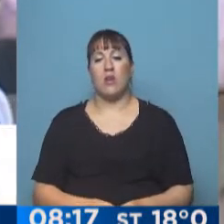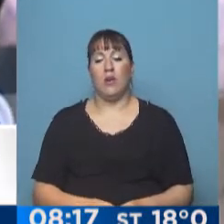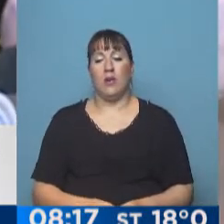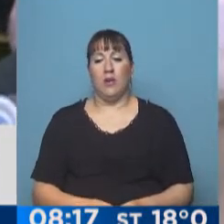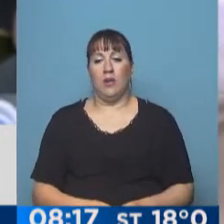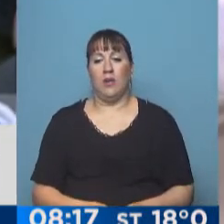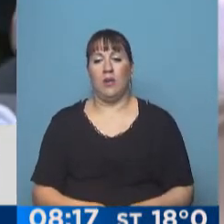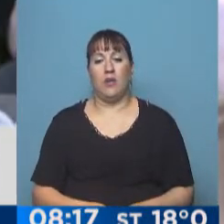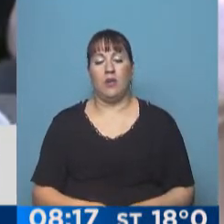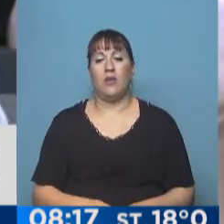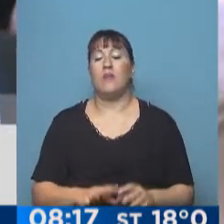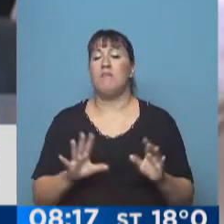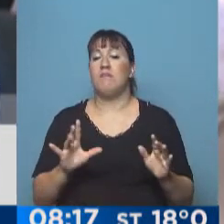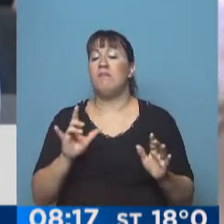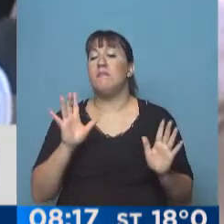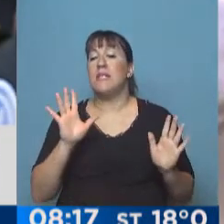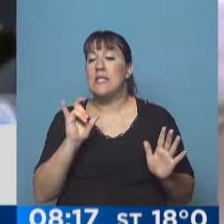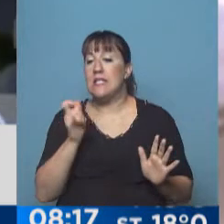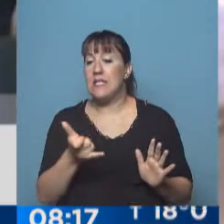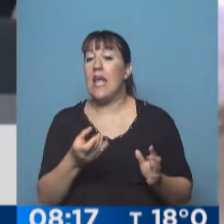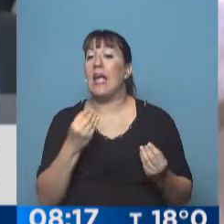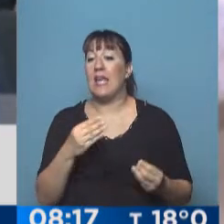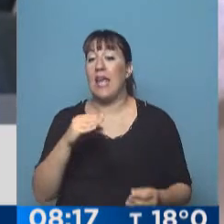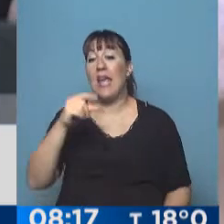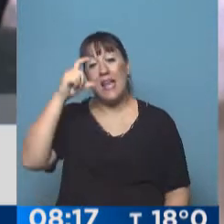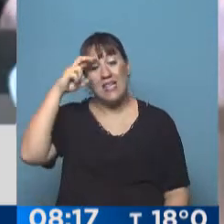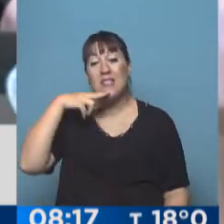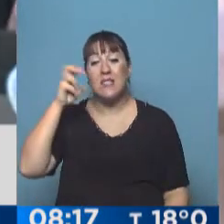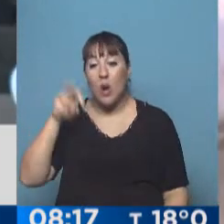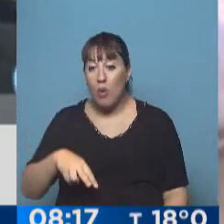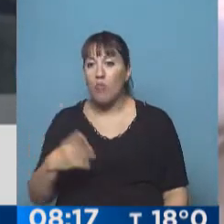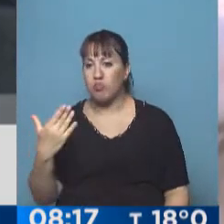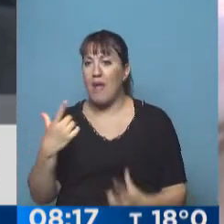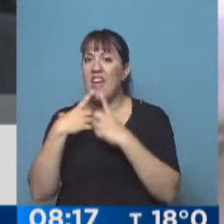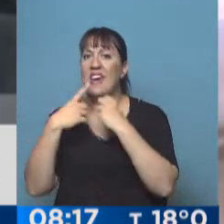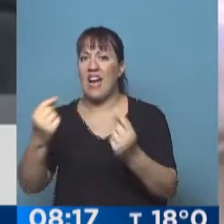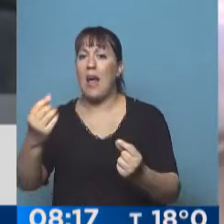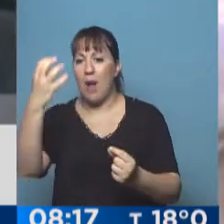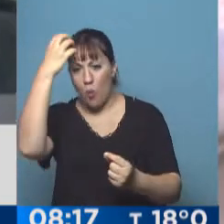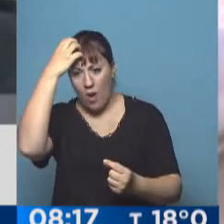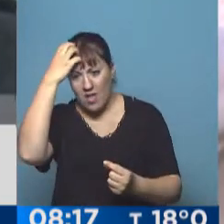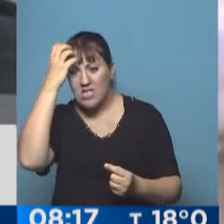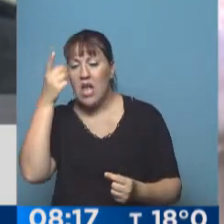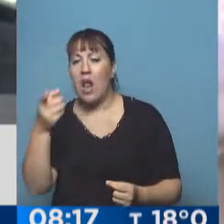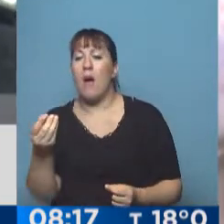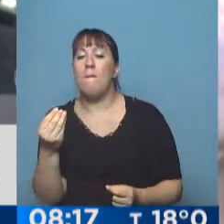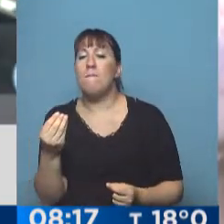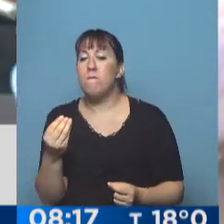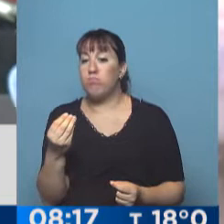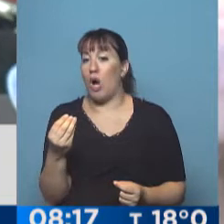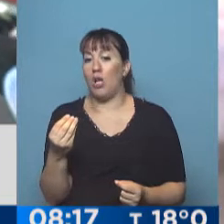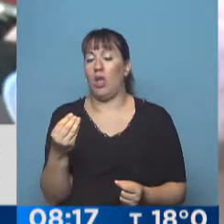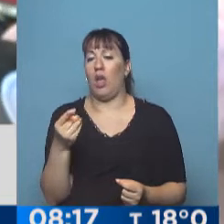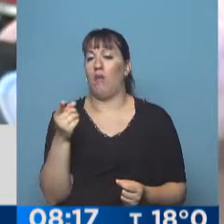peligrar lo que puede hacer es que lebron reclame judicialmente una acción de estas características porque en primer lugar no